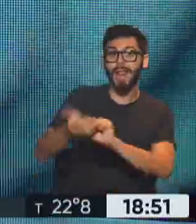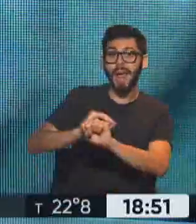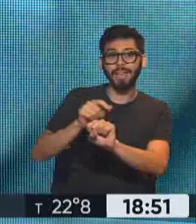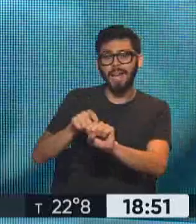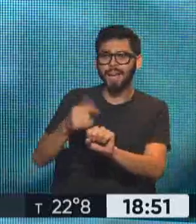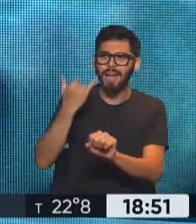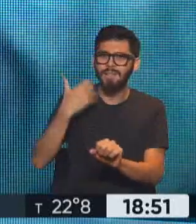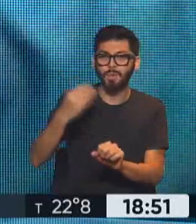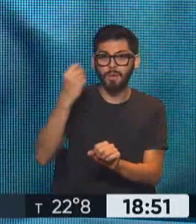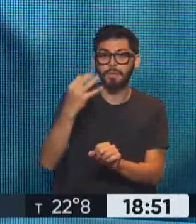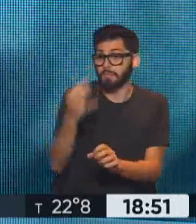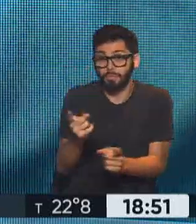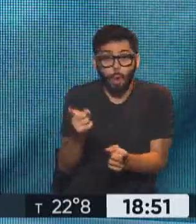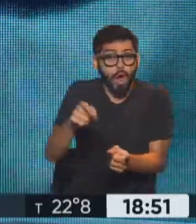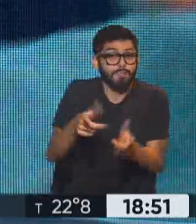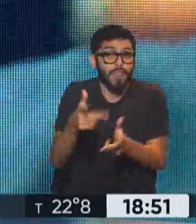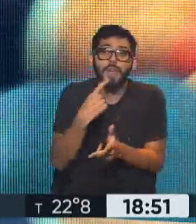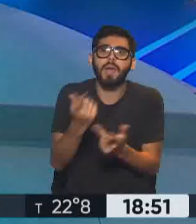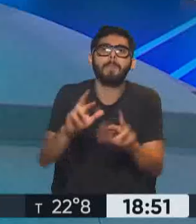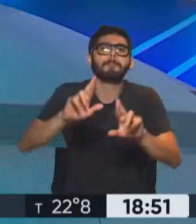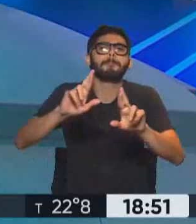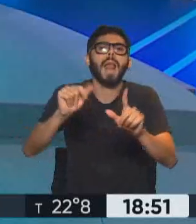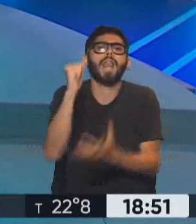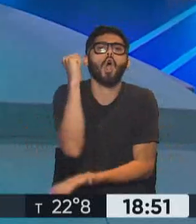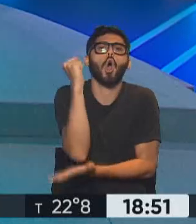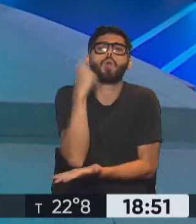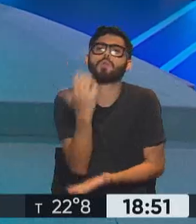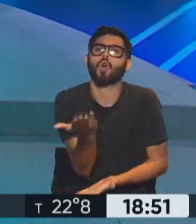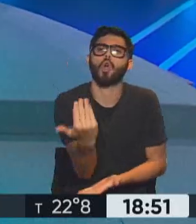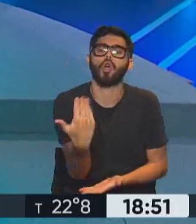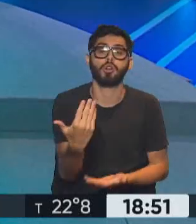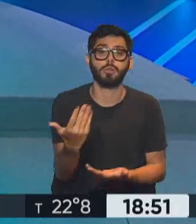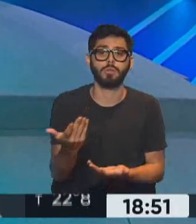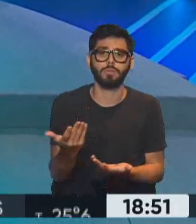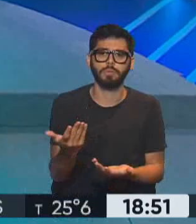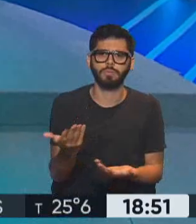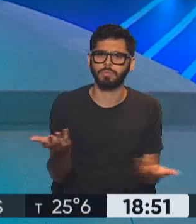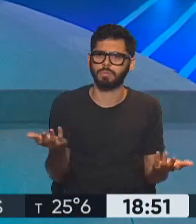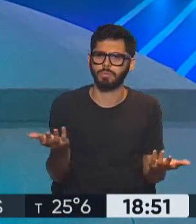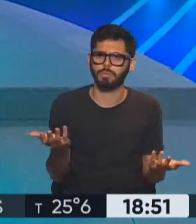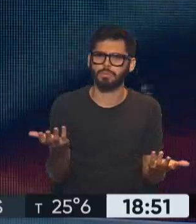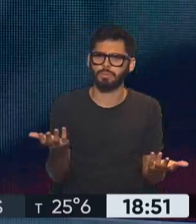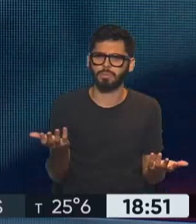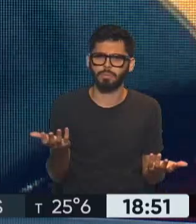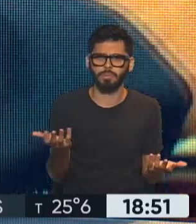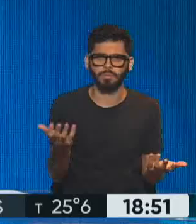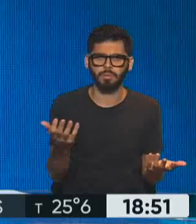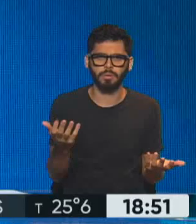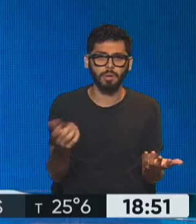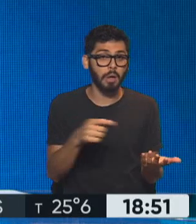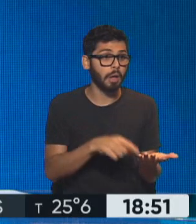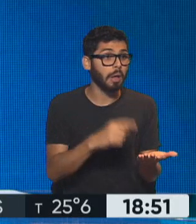reiteradamente, de hecho también lo escuchábamos recién, hablaba de un plan económico, que muestren cuál era el plan económico. preocupa si desde el otro lado la frase es esa.